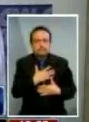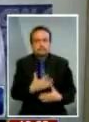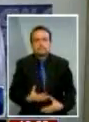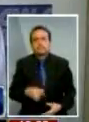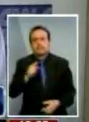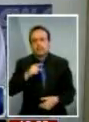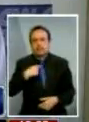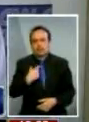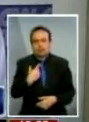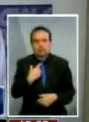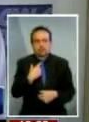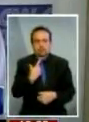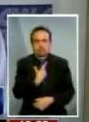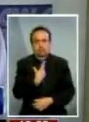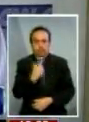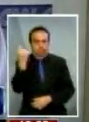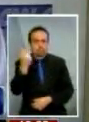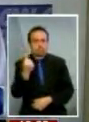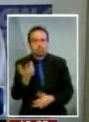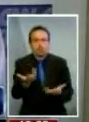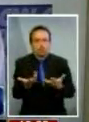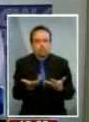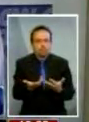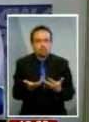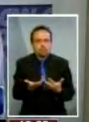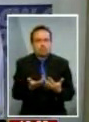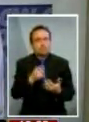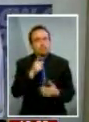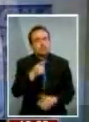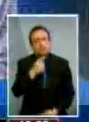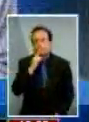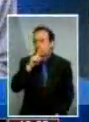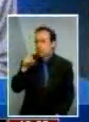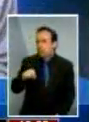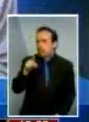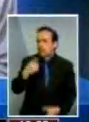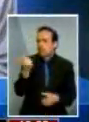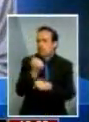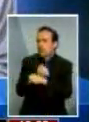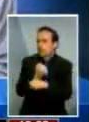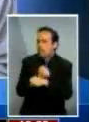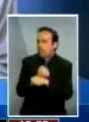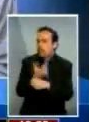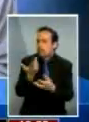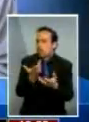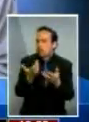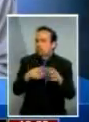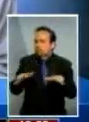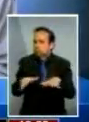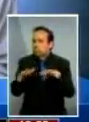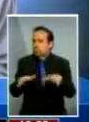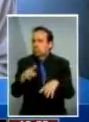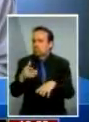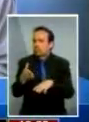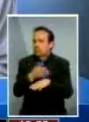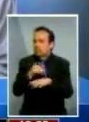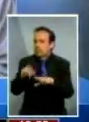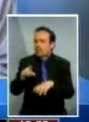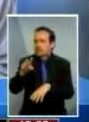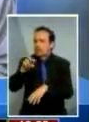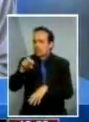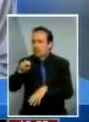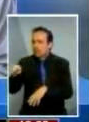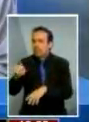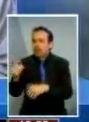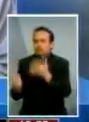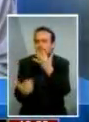tener que salir arrancando. Ahora, ¿cómo califica el actuar policial desde, bueno, el día del atentado incendiario que le costó la vida a